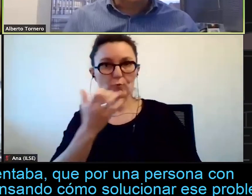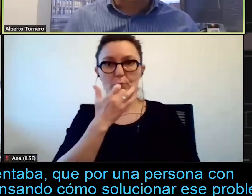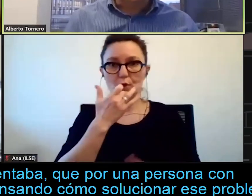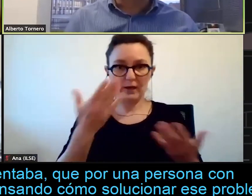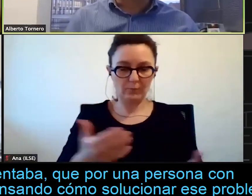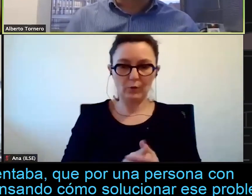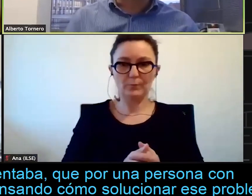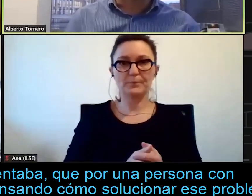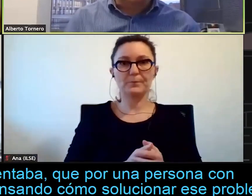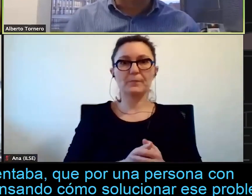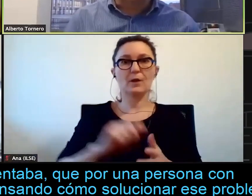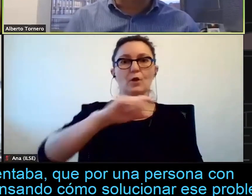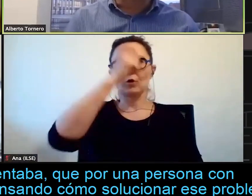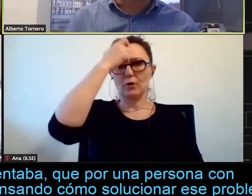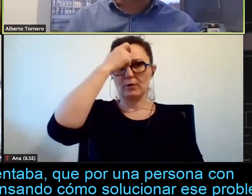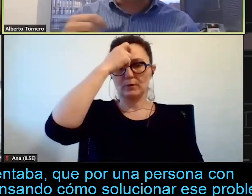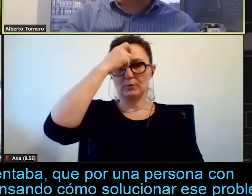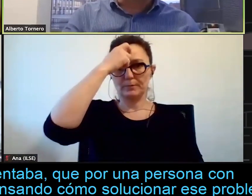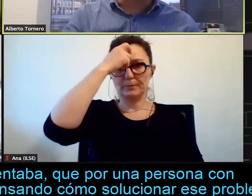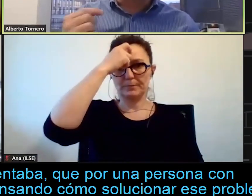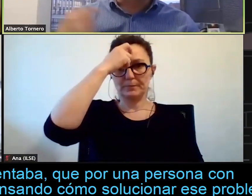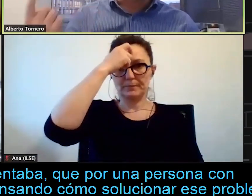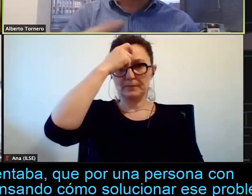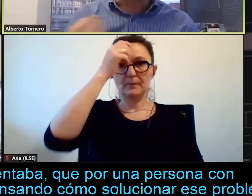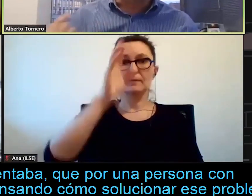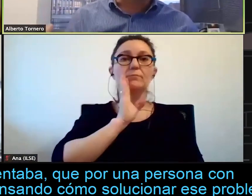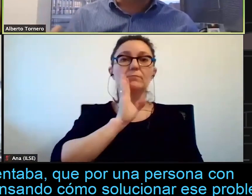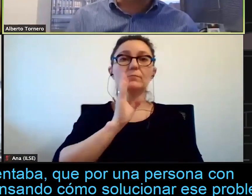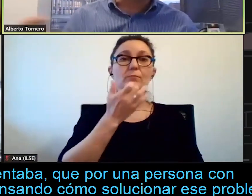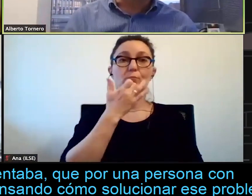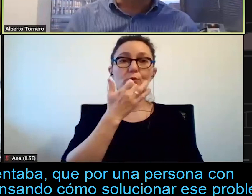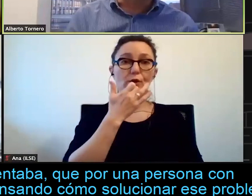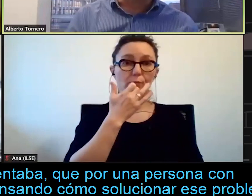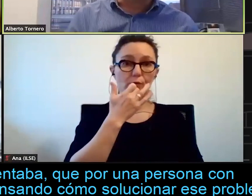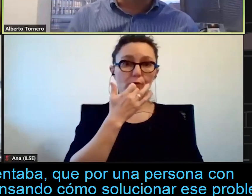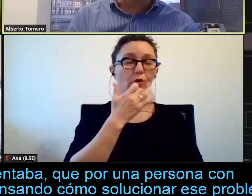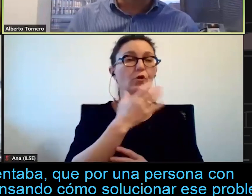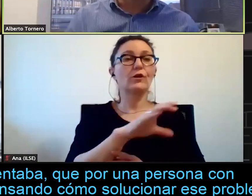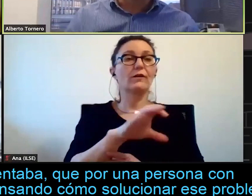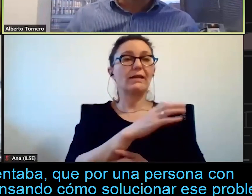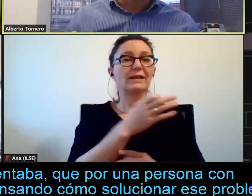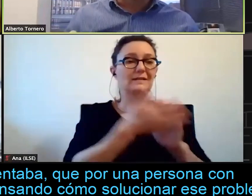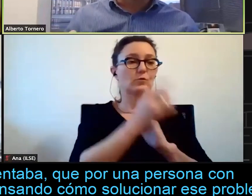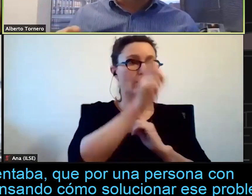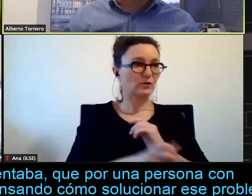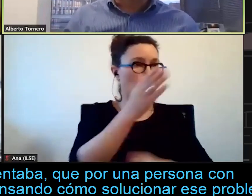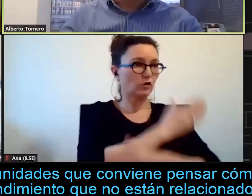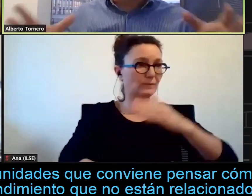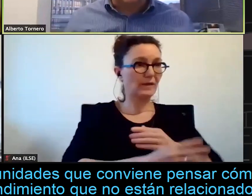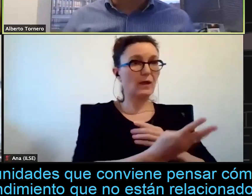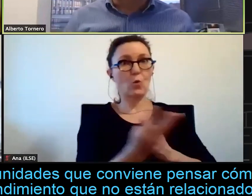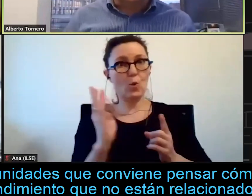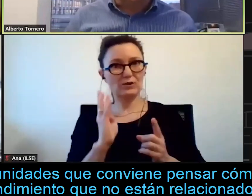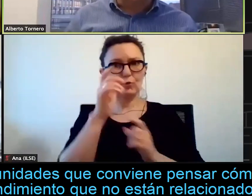concepto del radar que comentaba, el por 4, que hablábamos de que por una persona con discapacidad hay 4 personas pensando en cómo solucionar ese problema, eso genera